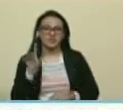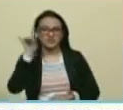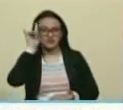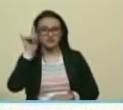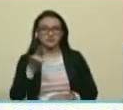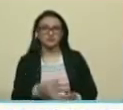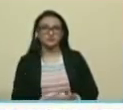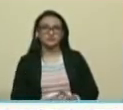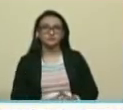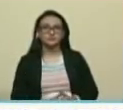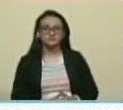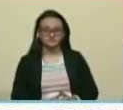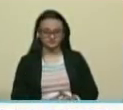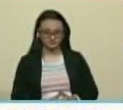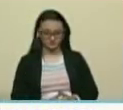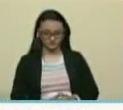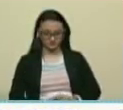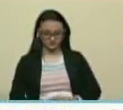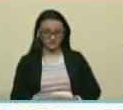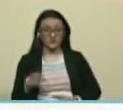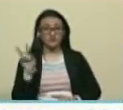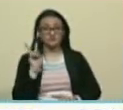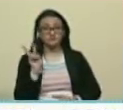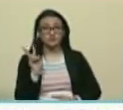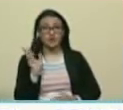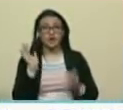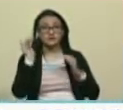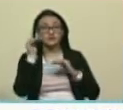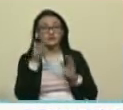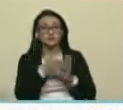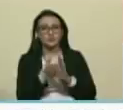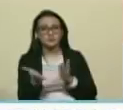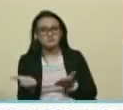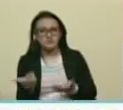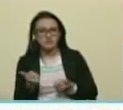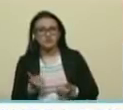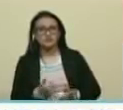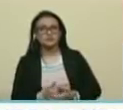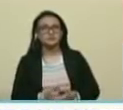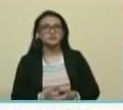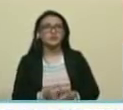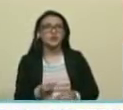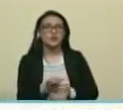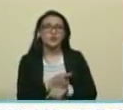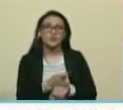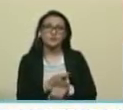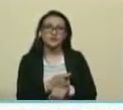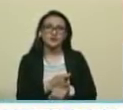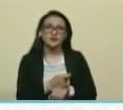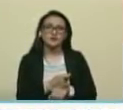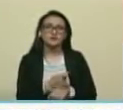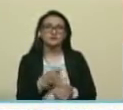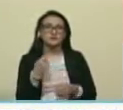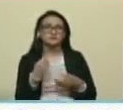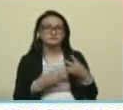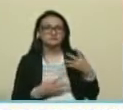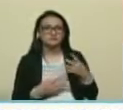Venezuela, además atendiendo todo lo que solicitara los gobiernos de Álvaro Uribe